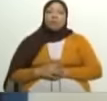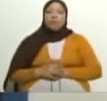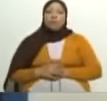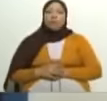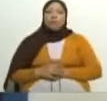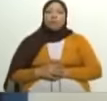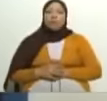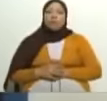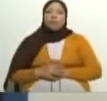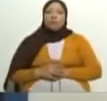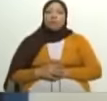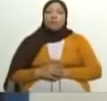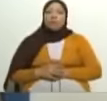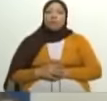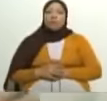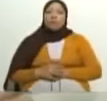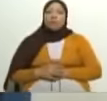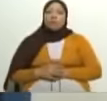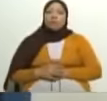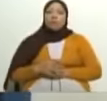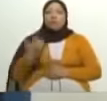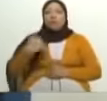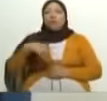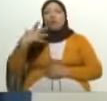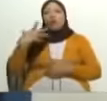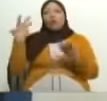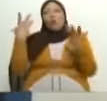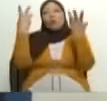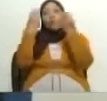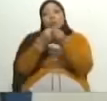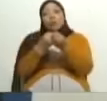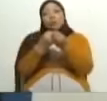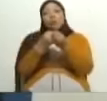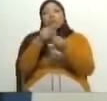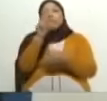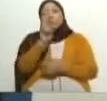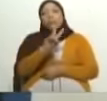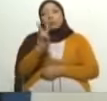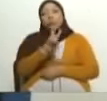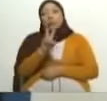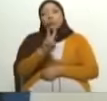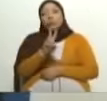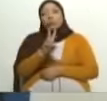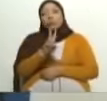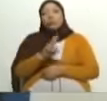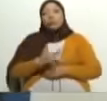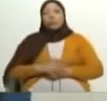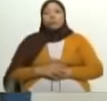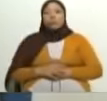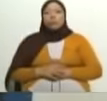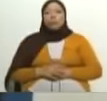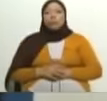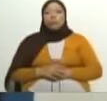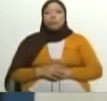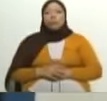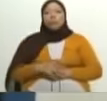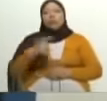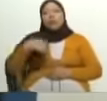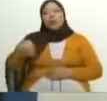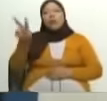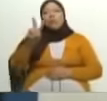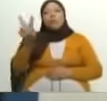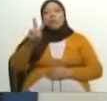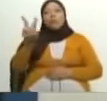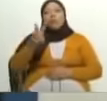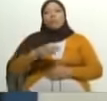acuerdo Esta es la declaración conjunta que como delegación queríamos darle primero al país a los